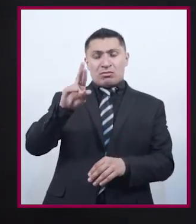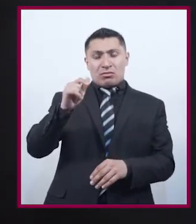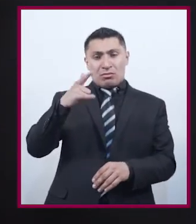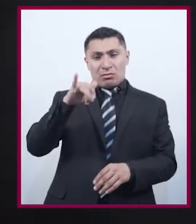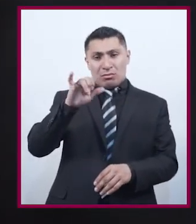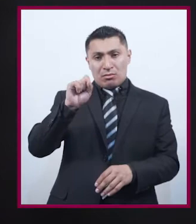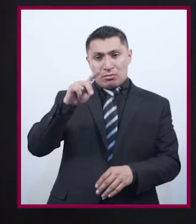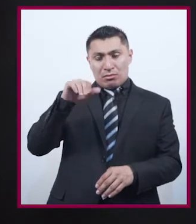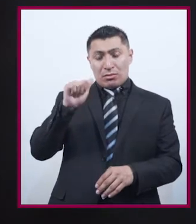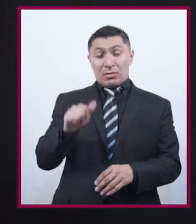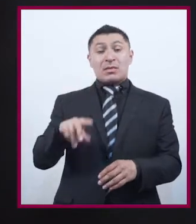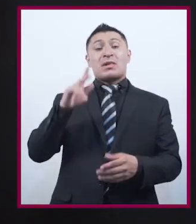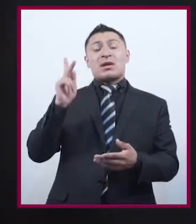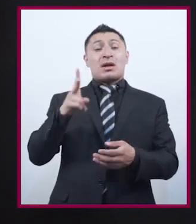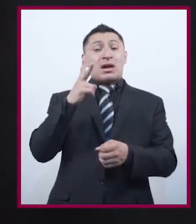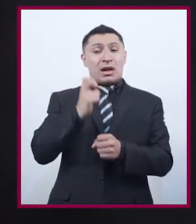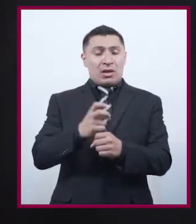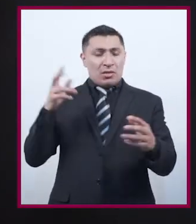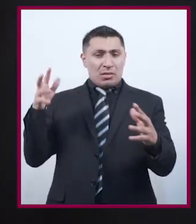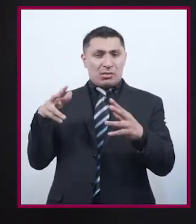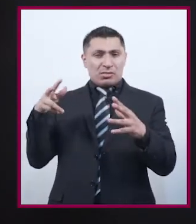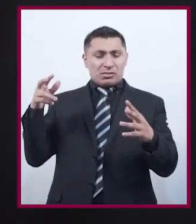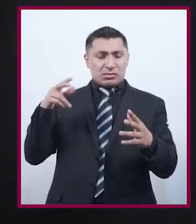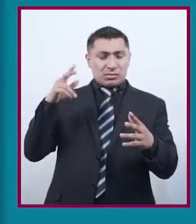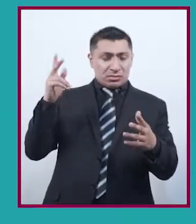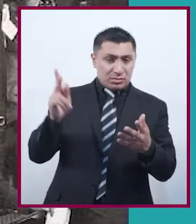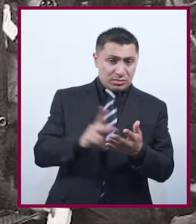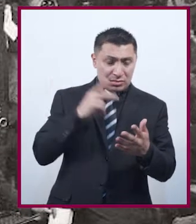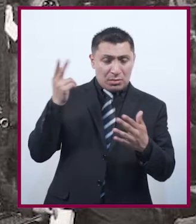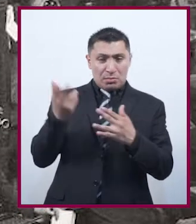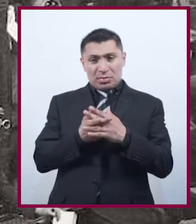sufragista, asociado a la segunda ola del feminismo.